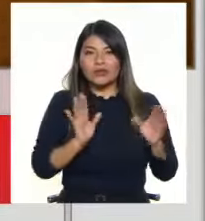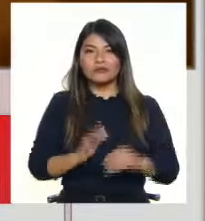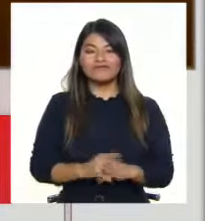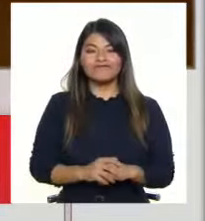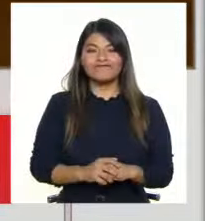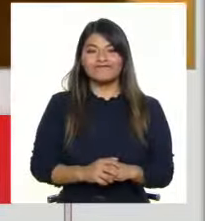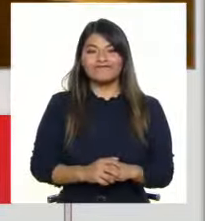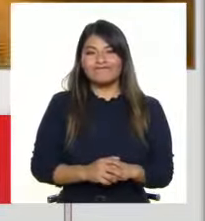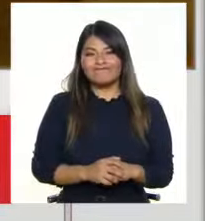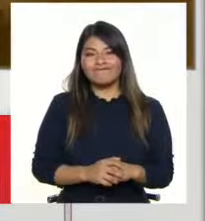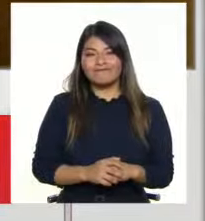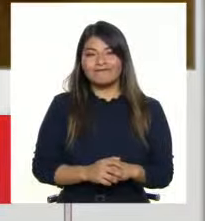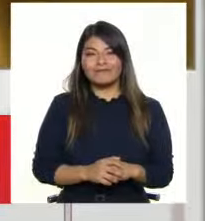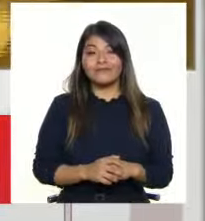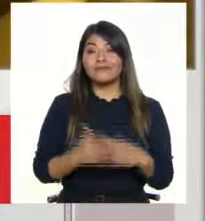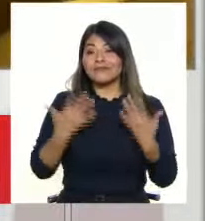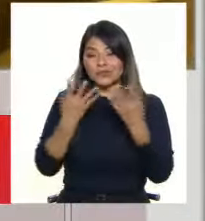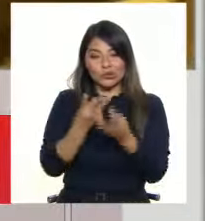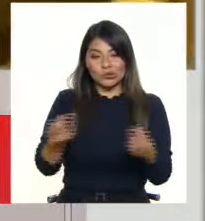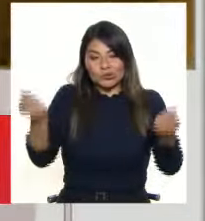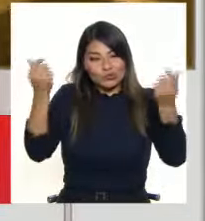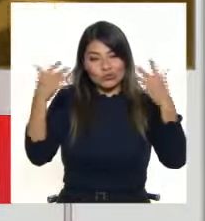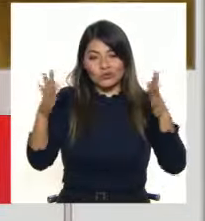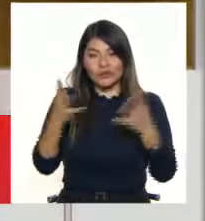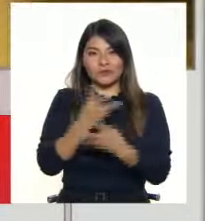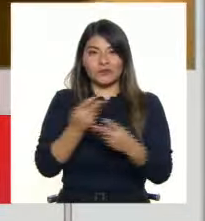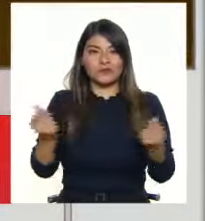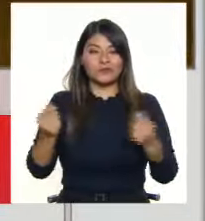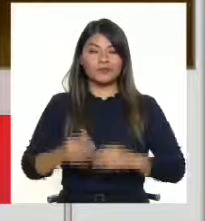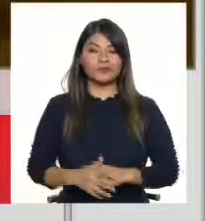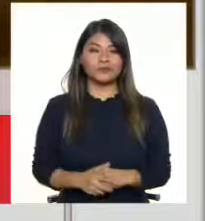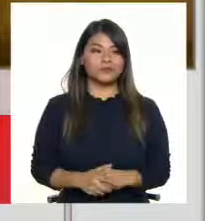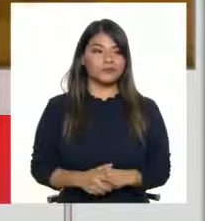De verdad, lo he perdido prácticamente todo porque